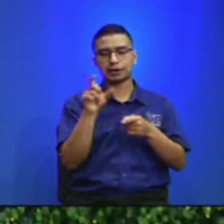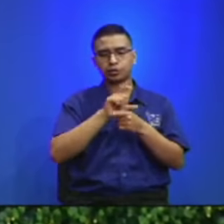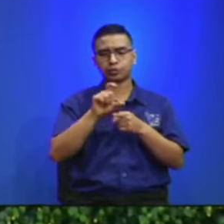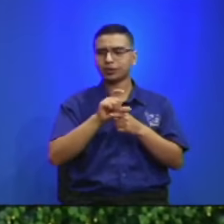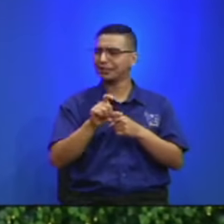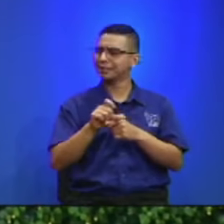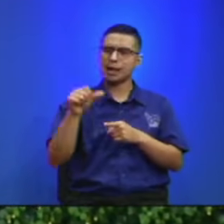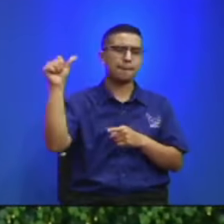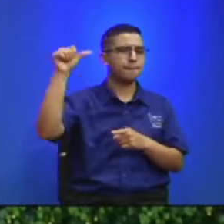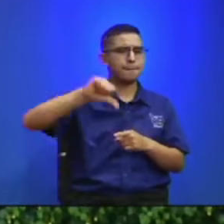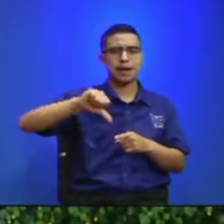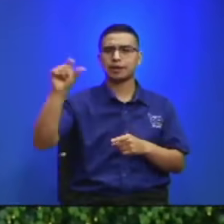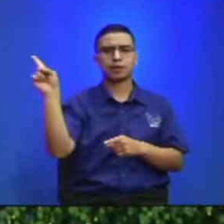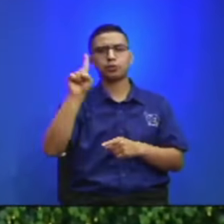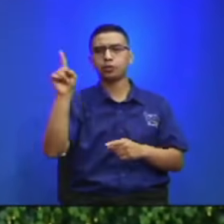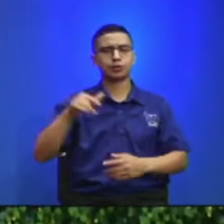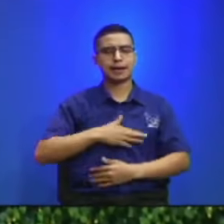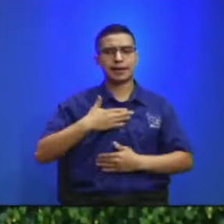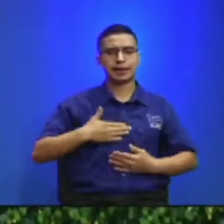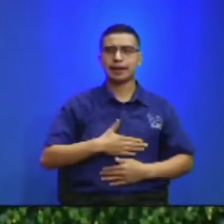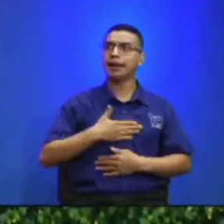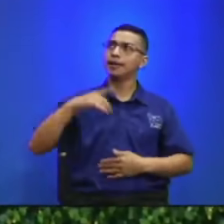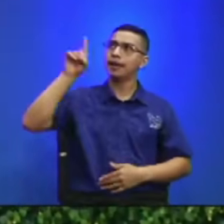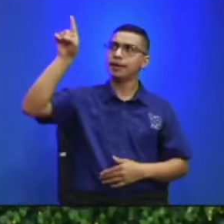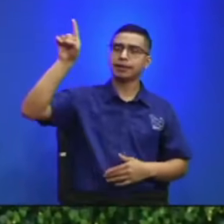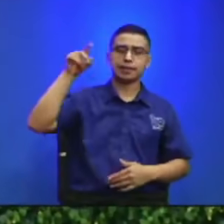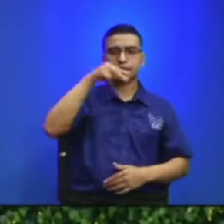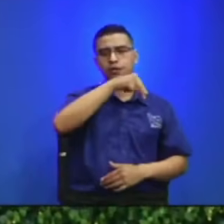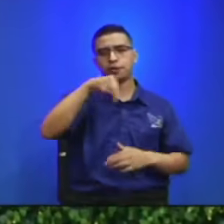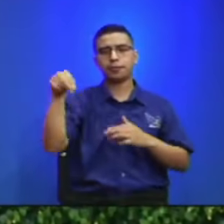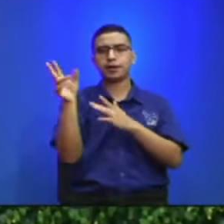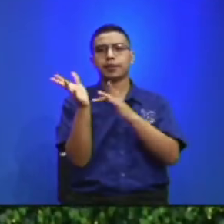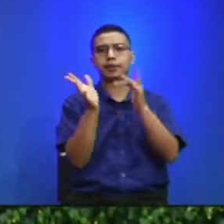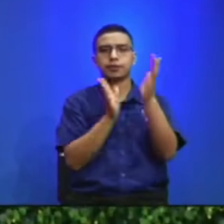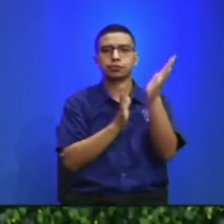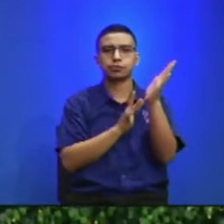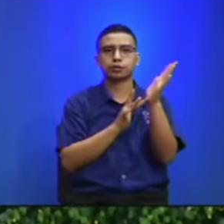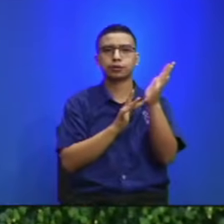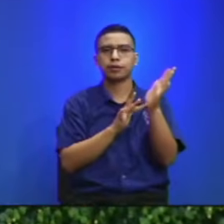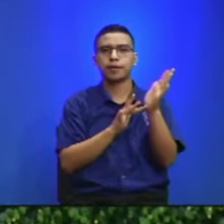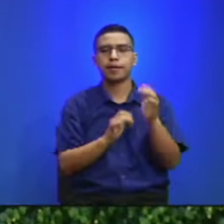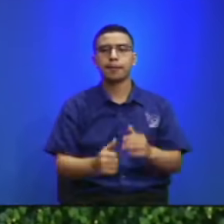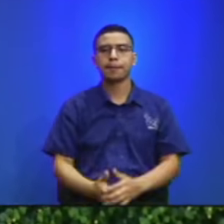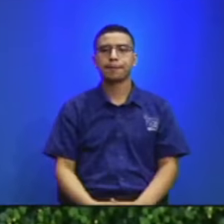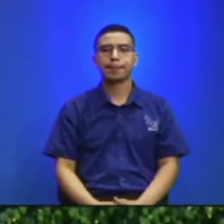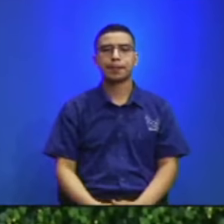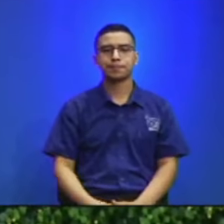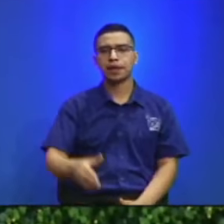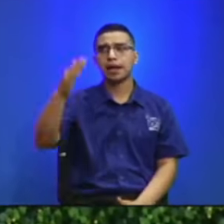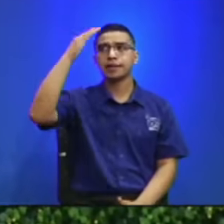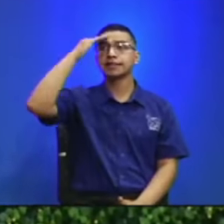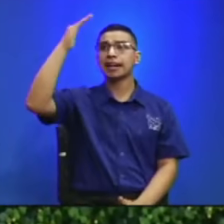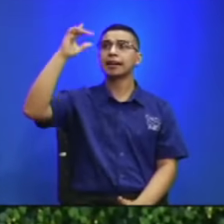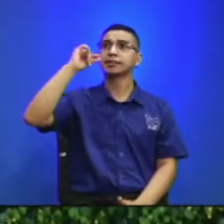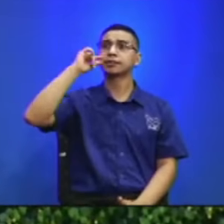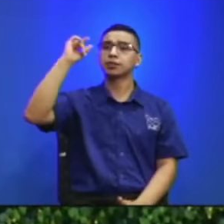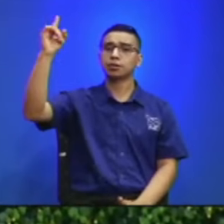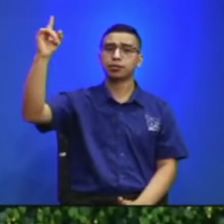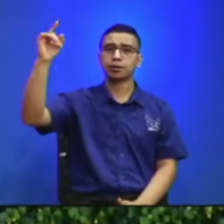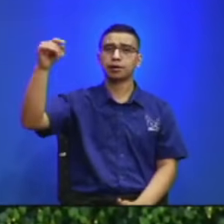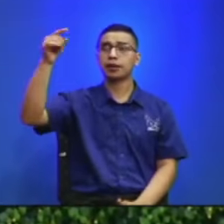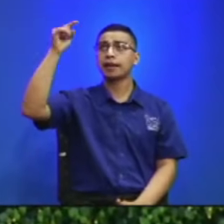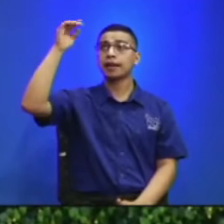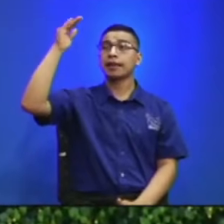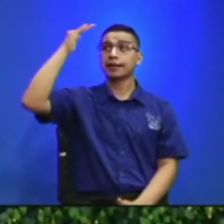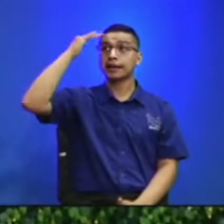incluso con el pecado con babilonia con egipto en el nombre de jesús gracias gracias